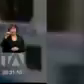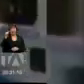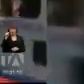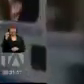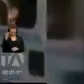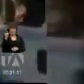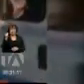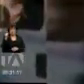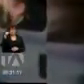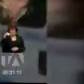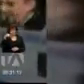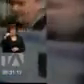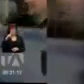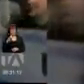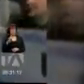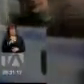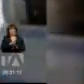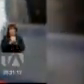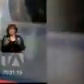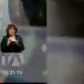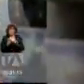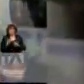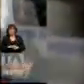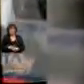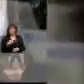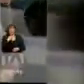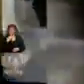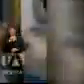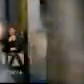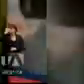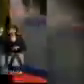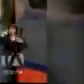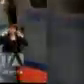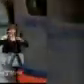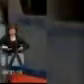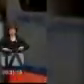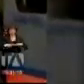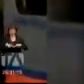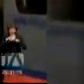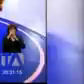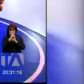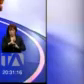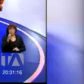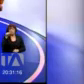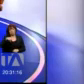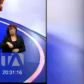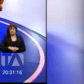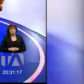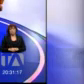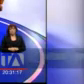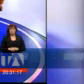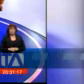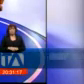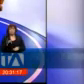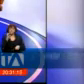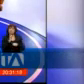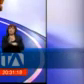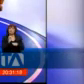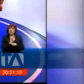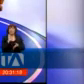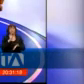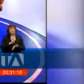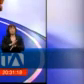amenazas de que puedan aparecer demandas de violación a los derechos humanos o a los acuerdos de asilo. El Ecuador en eso está